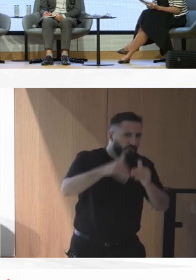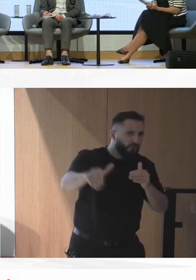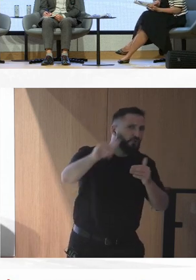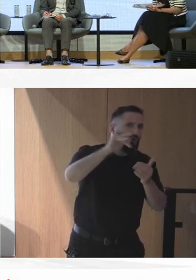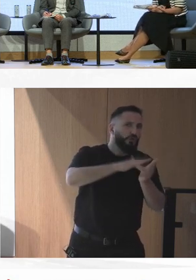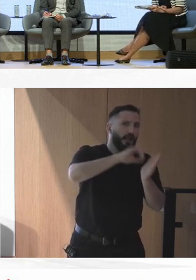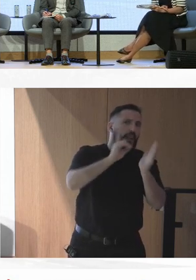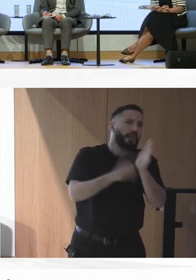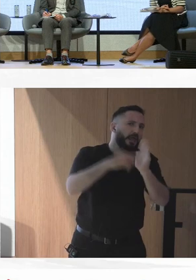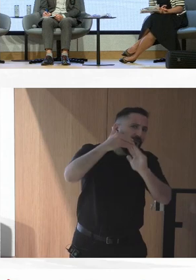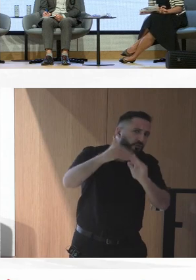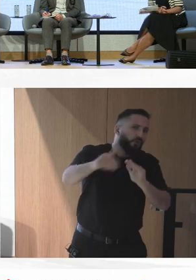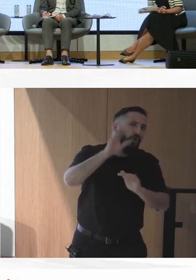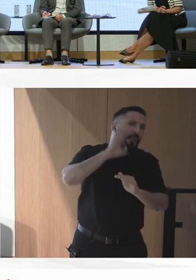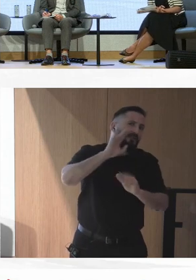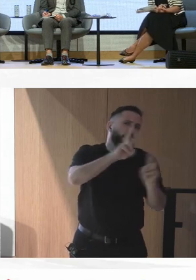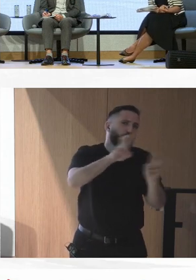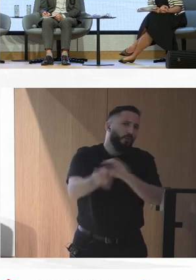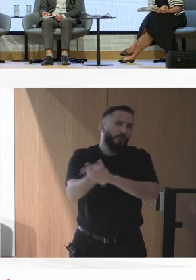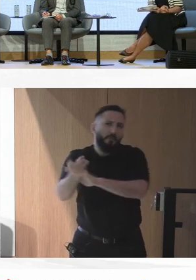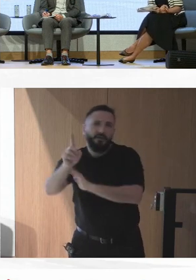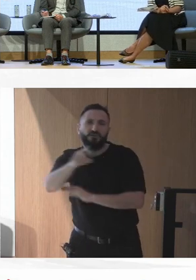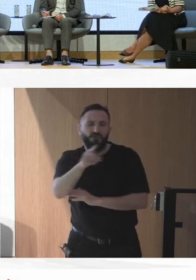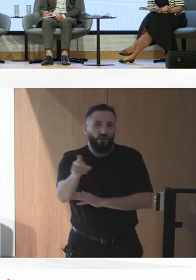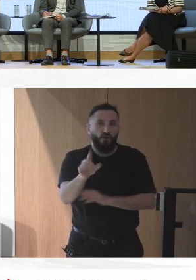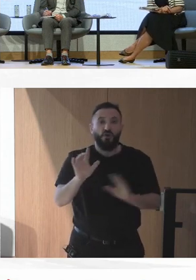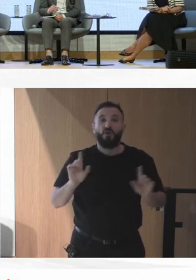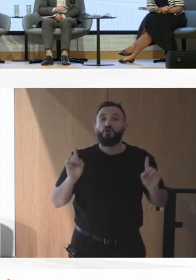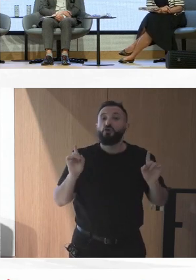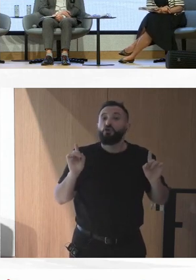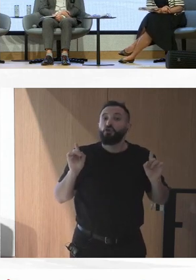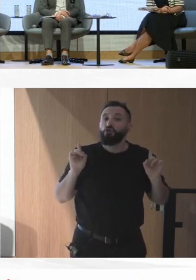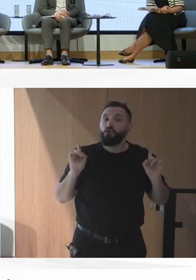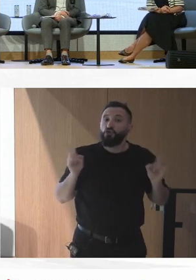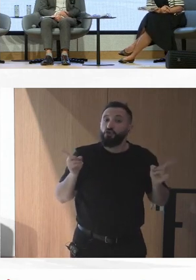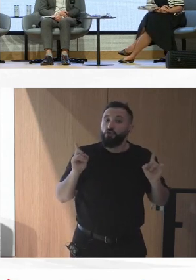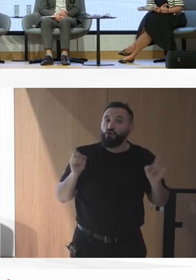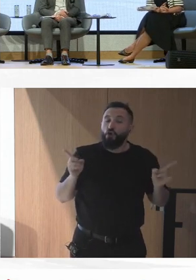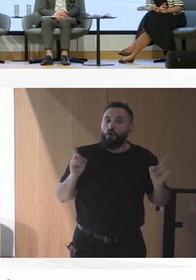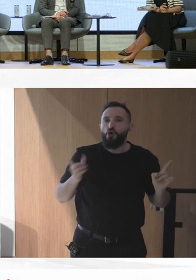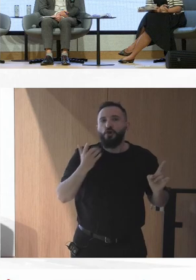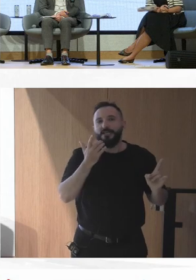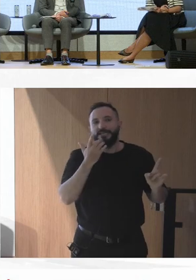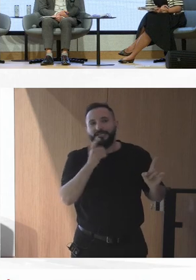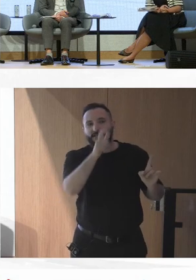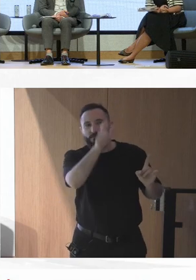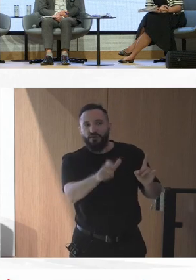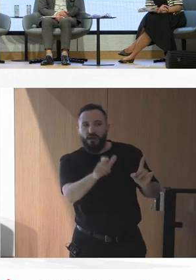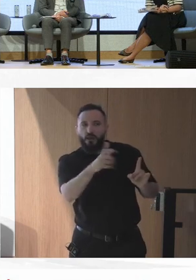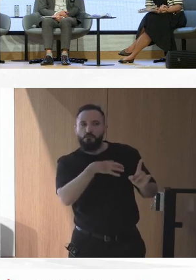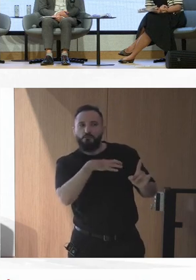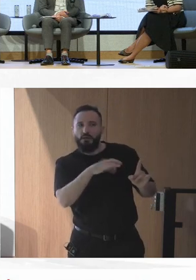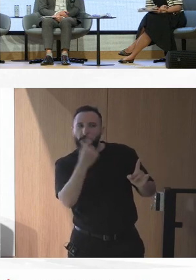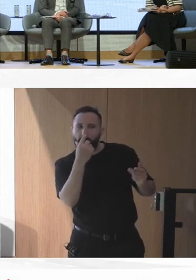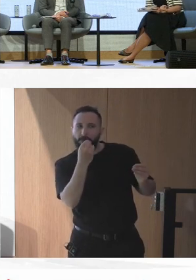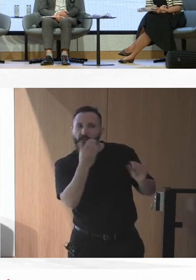ley, ¿no?, en el futuro nuevos delitos, y solamente, ¿no?, cuando se piensa que esa probabilidad existe,